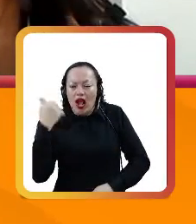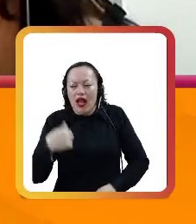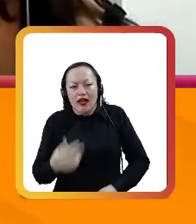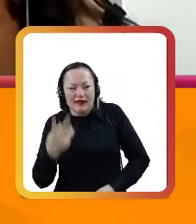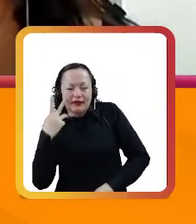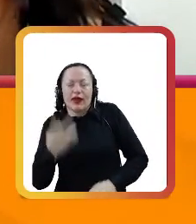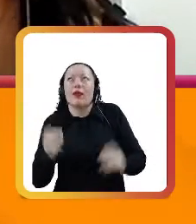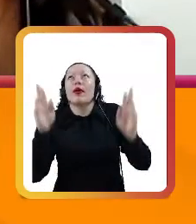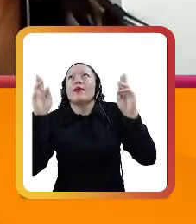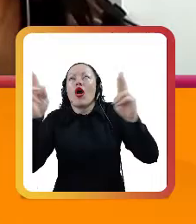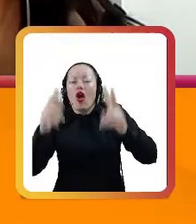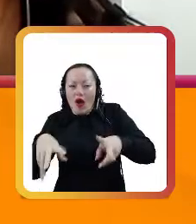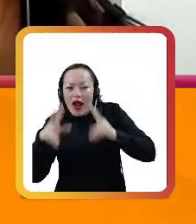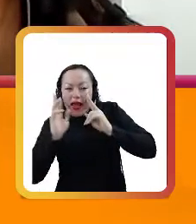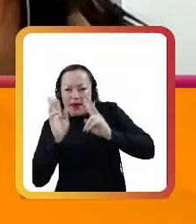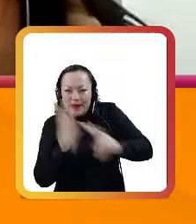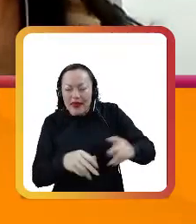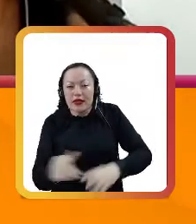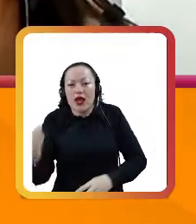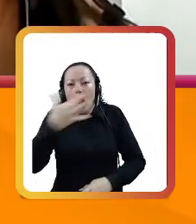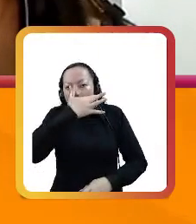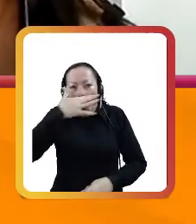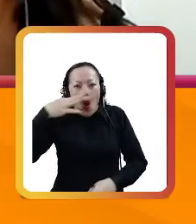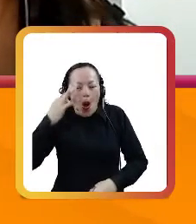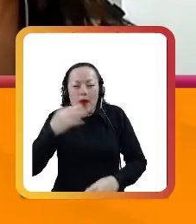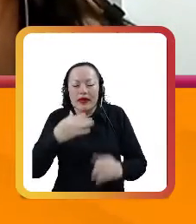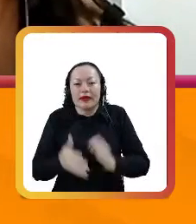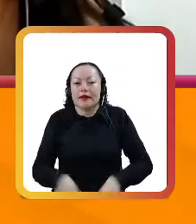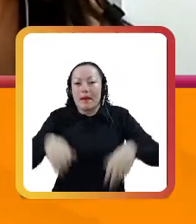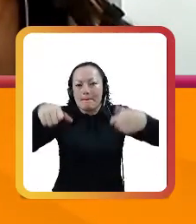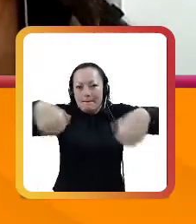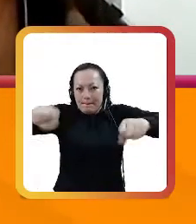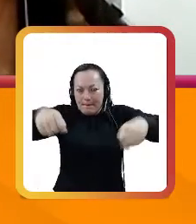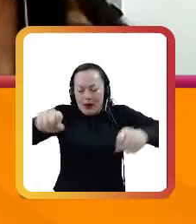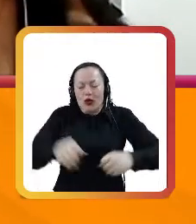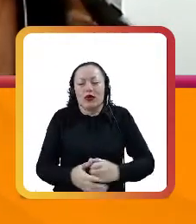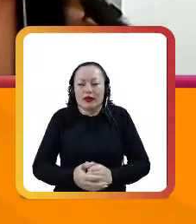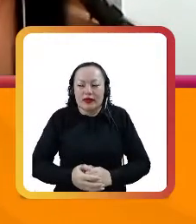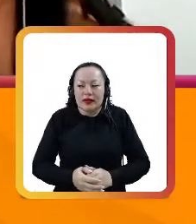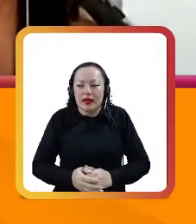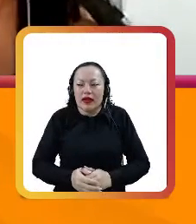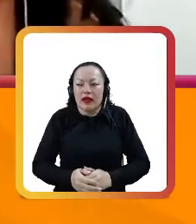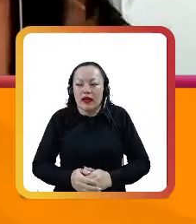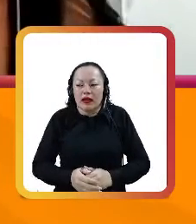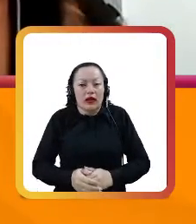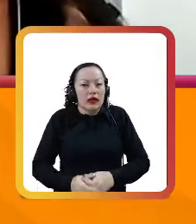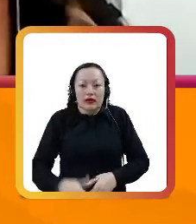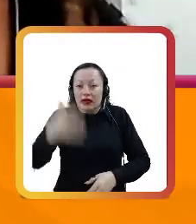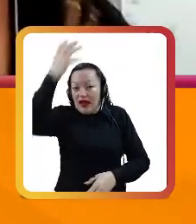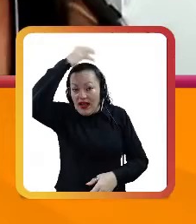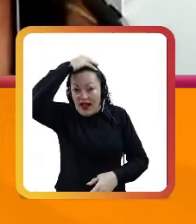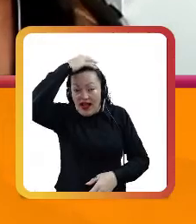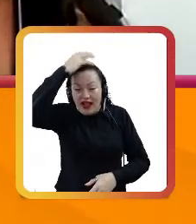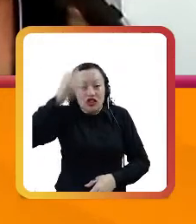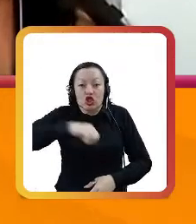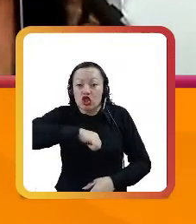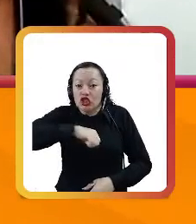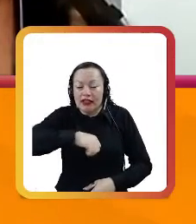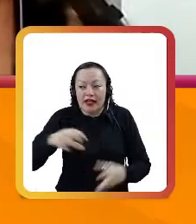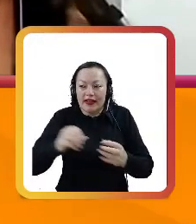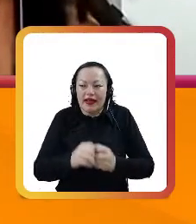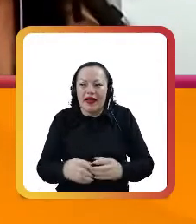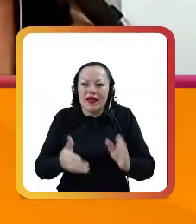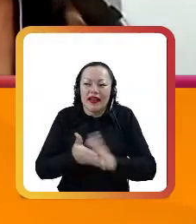esté viendo, para decirle, un tipo iba en moto. No llevaba casco.